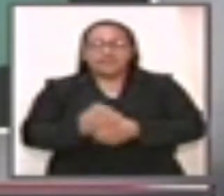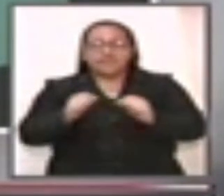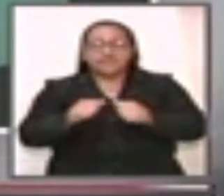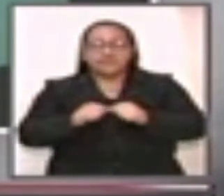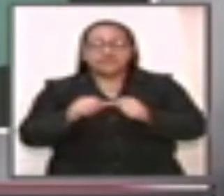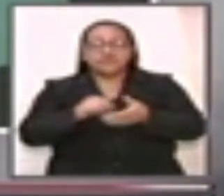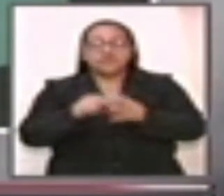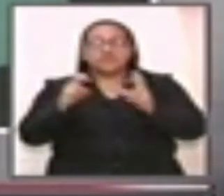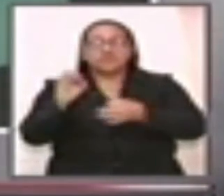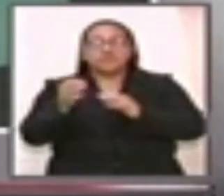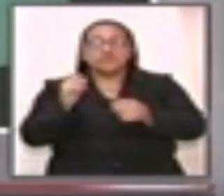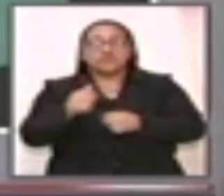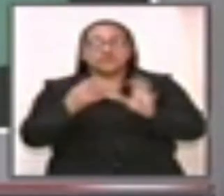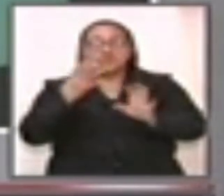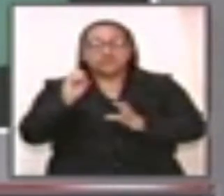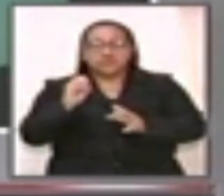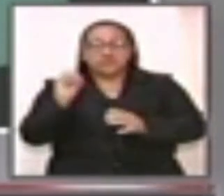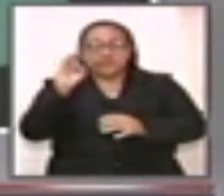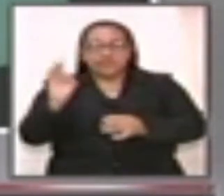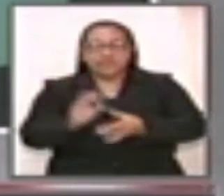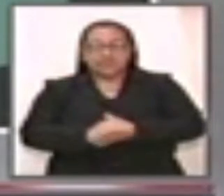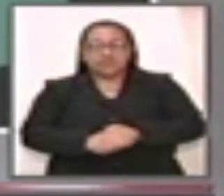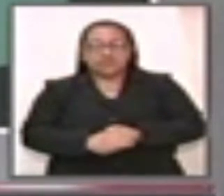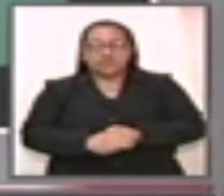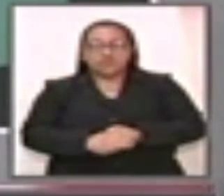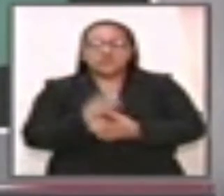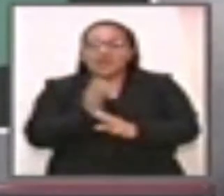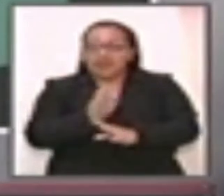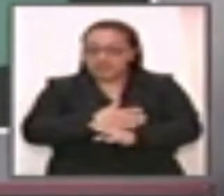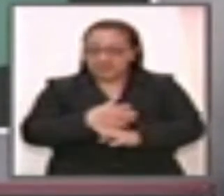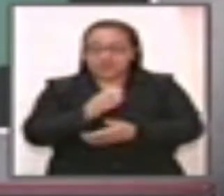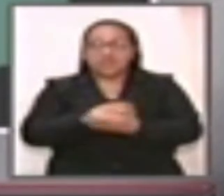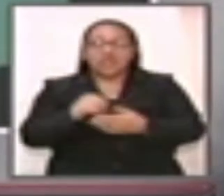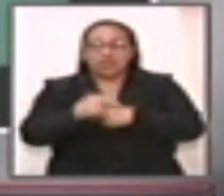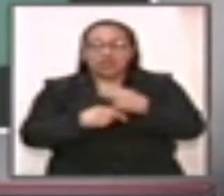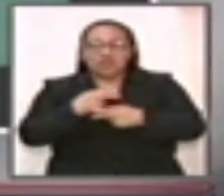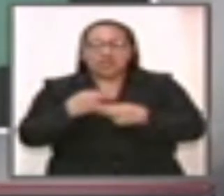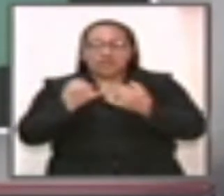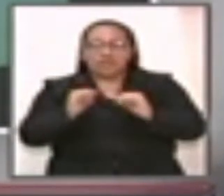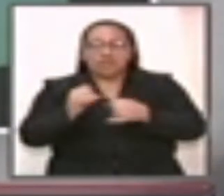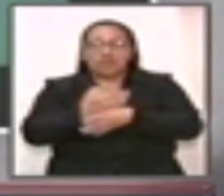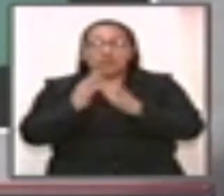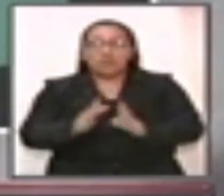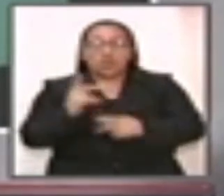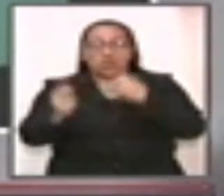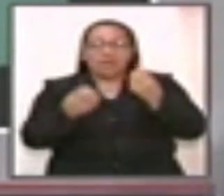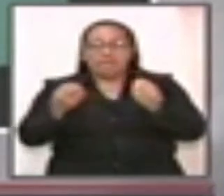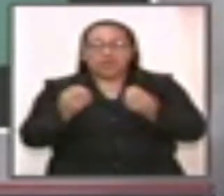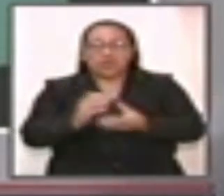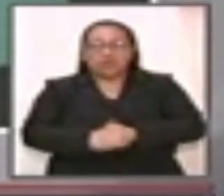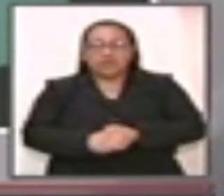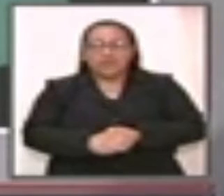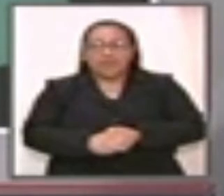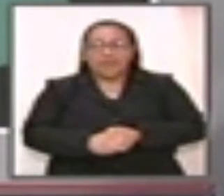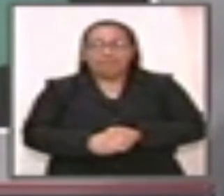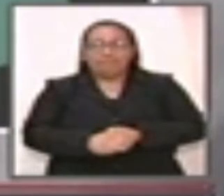la ejecución presupuestal alrededor de 90%, ha sido en el caso del Centro Nacional de Formación Turística, porque